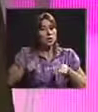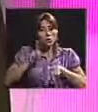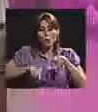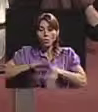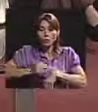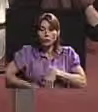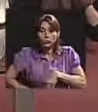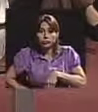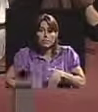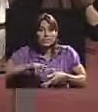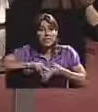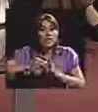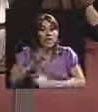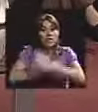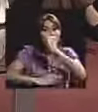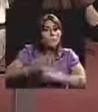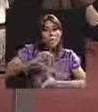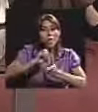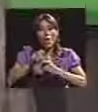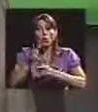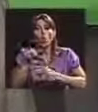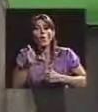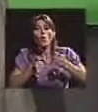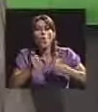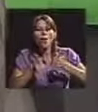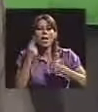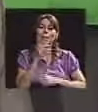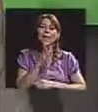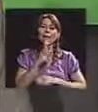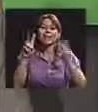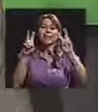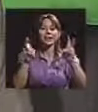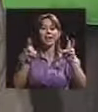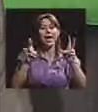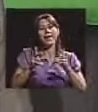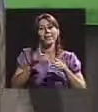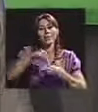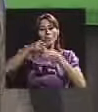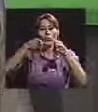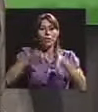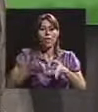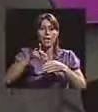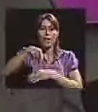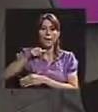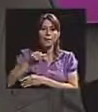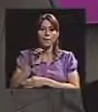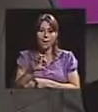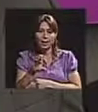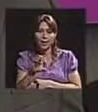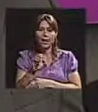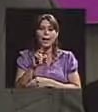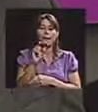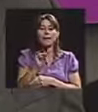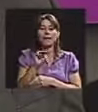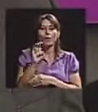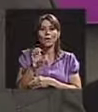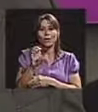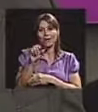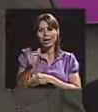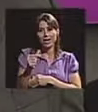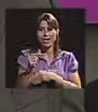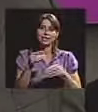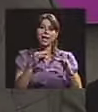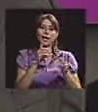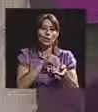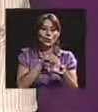no? Muy bien, para abarcar el tema se encuentra con nosotros la diputada del Partido Acción Ciudadana, doña María Eugenia Venegas, el genetista don Alejandro Leal y